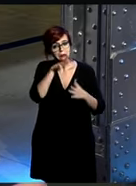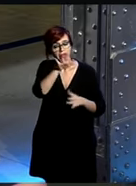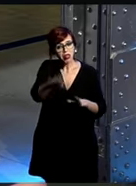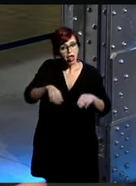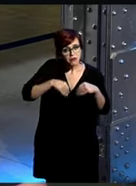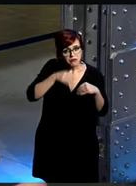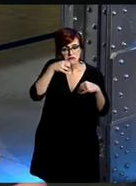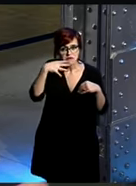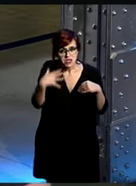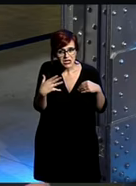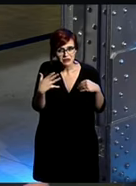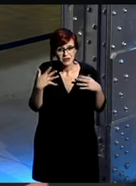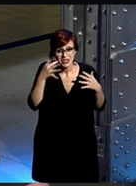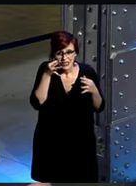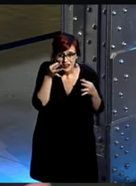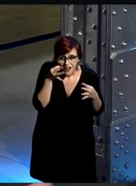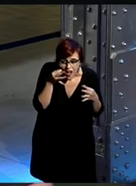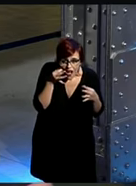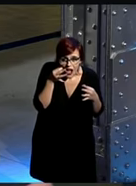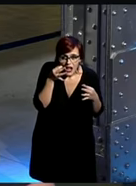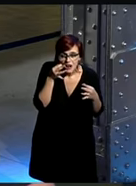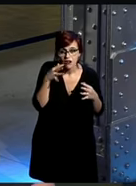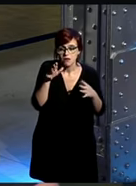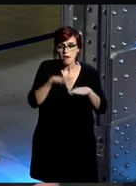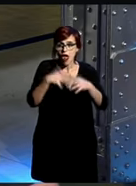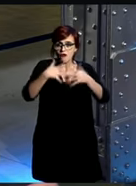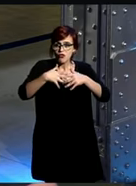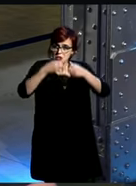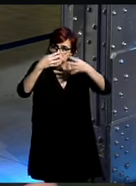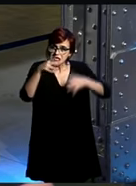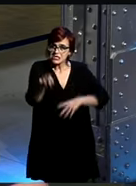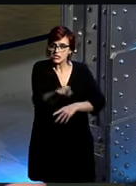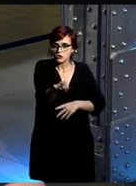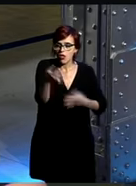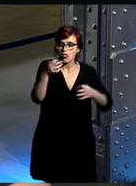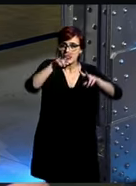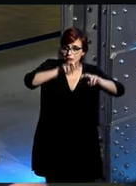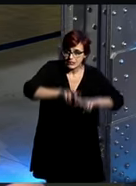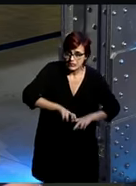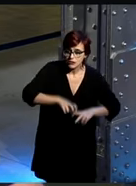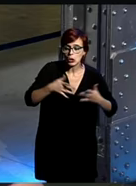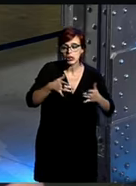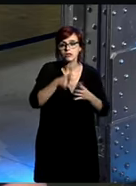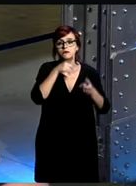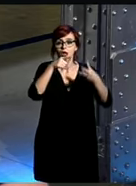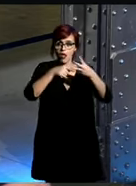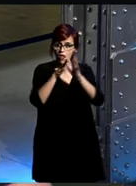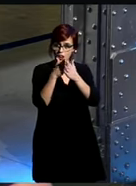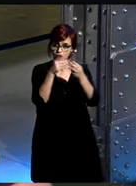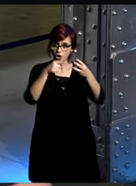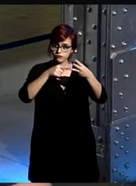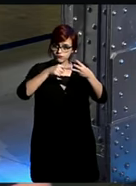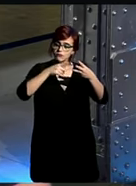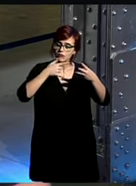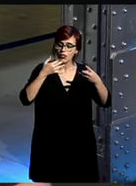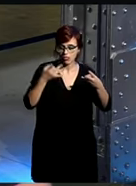acertadas, pero para realmente comprobar que funcionan tendremos que investigarlas. Y esto es exactamente lo que hicimos en este libro. Este libro